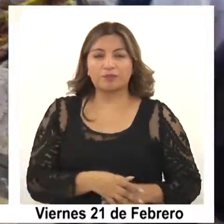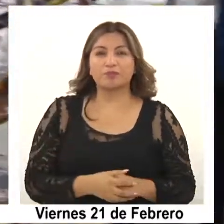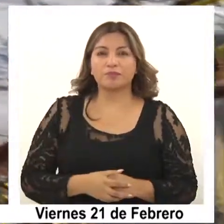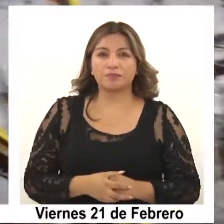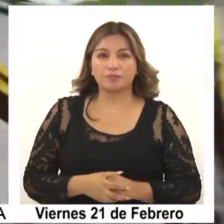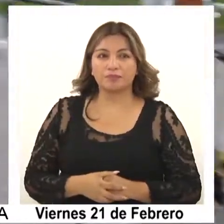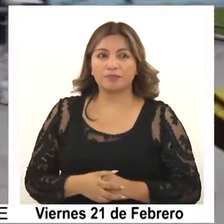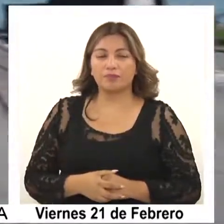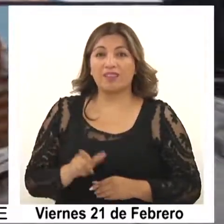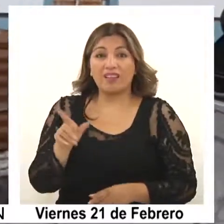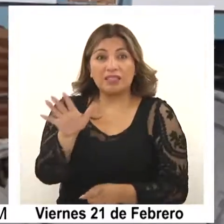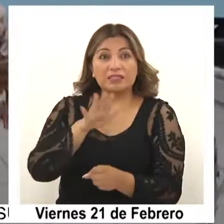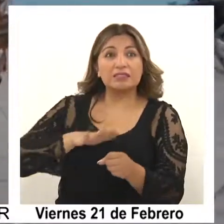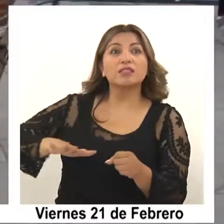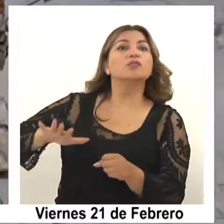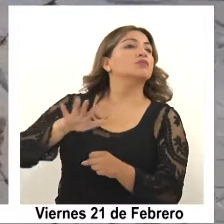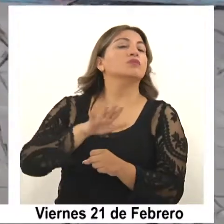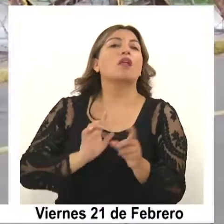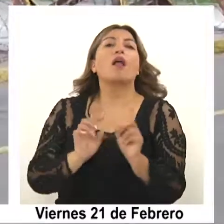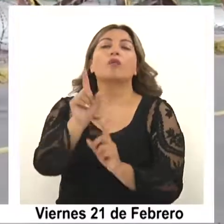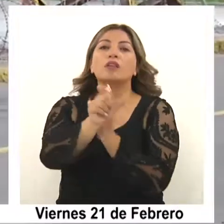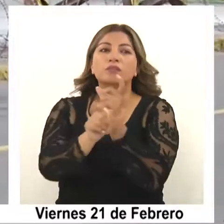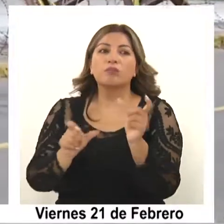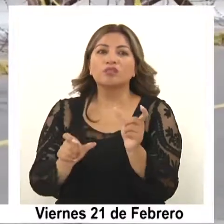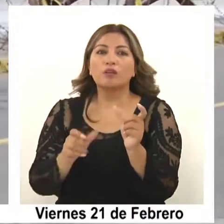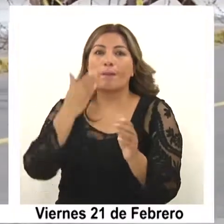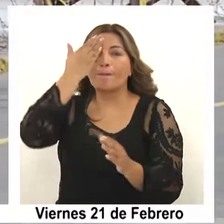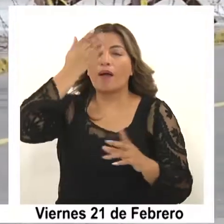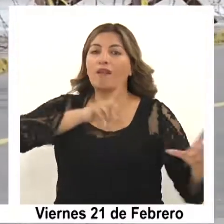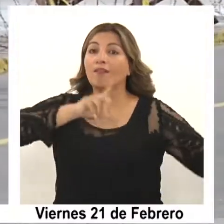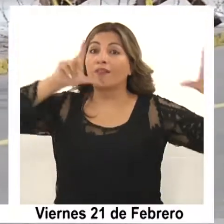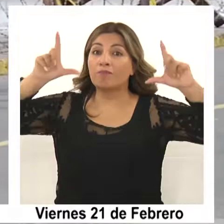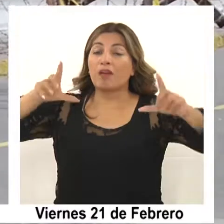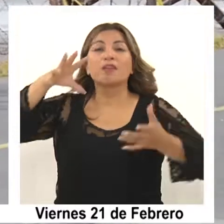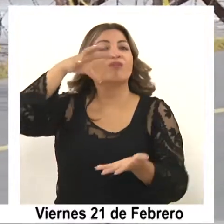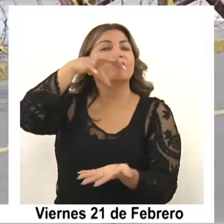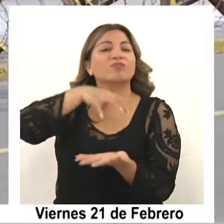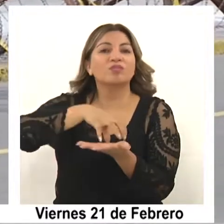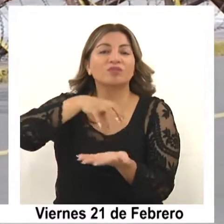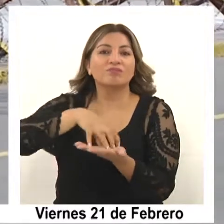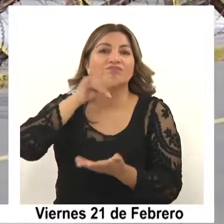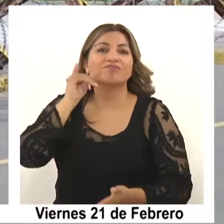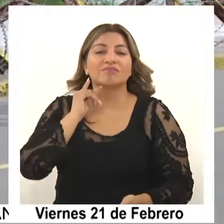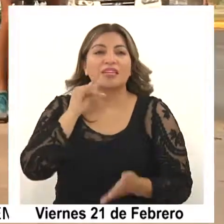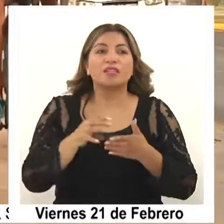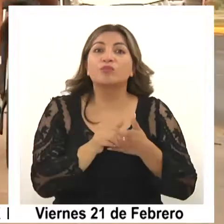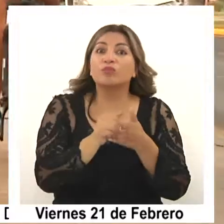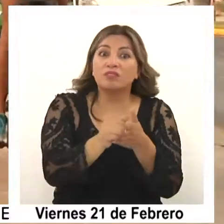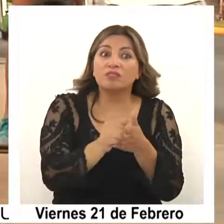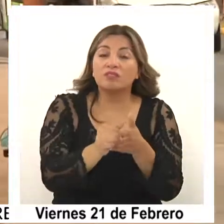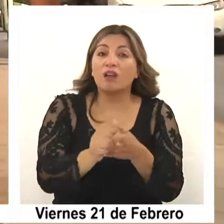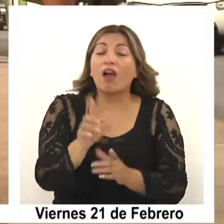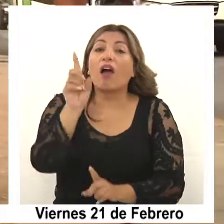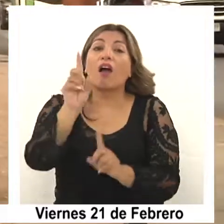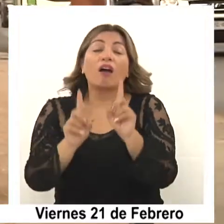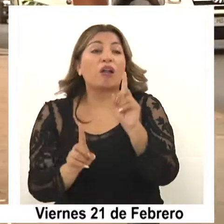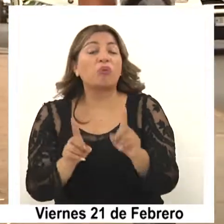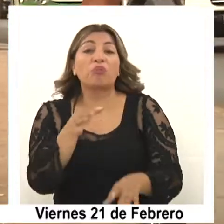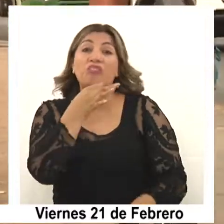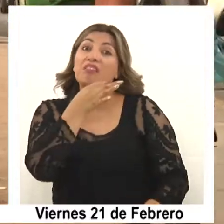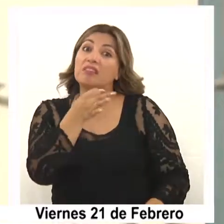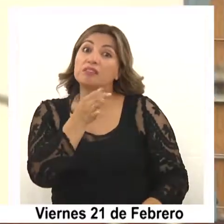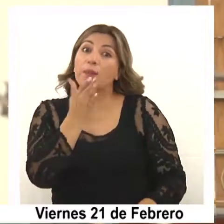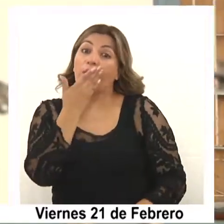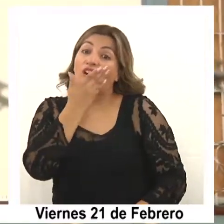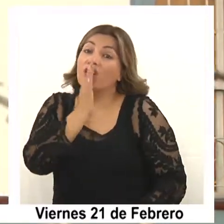de la municipalidad de Iquique. Una situación que para algunos da mala imagen a una ciudad turística como la nuestra y